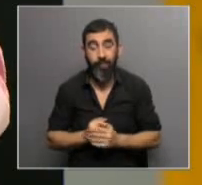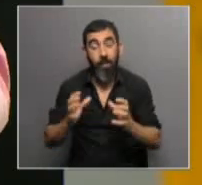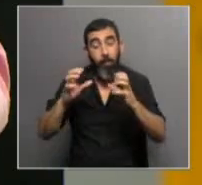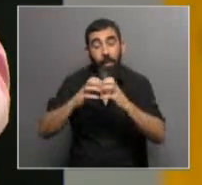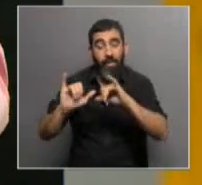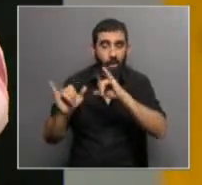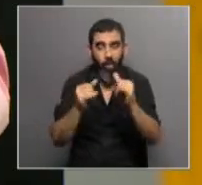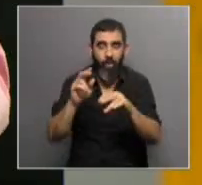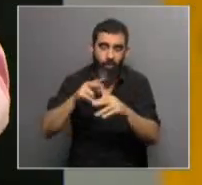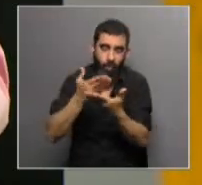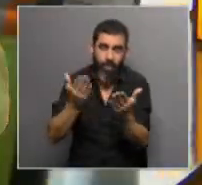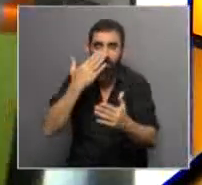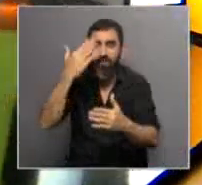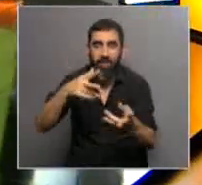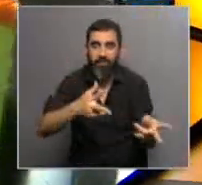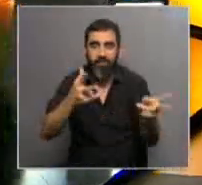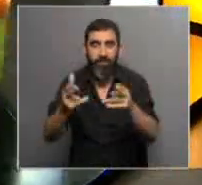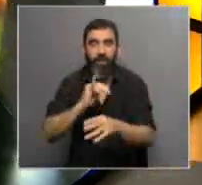juego guillermo la boya